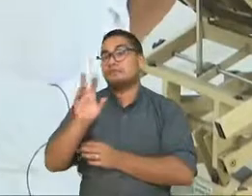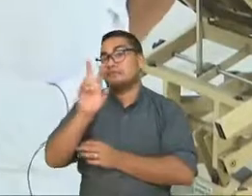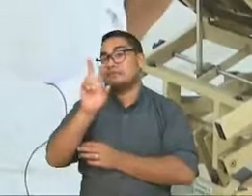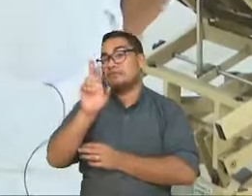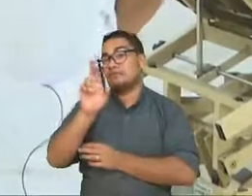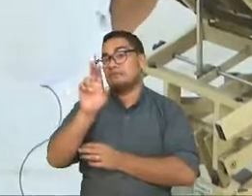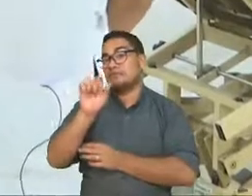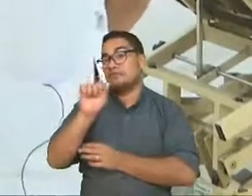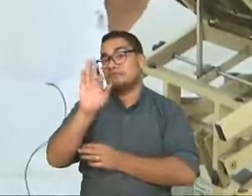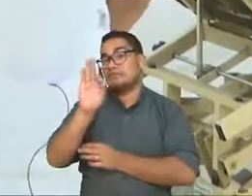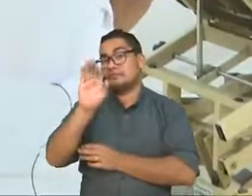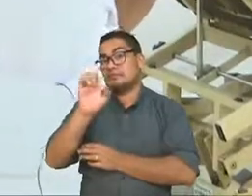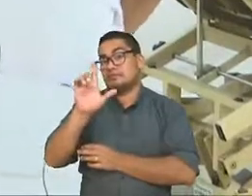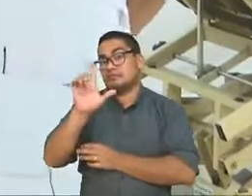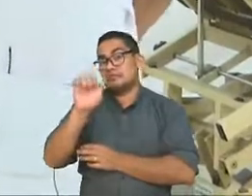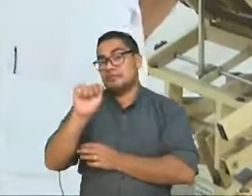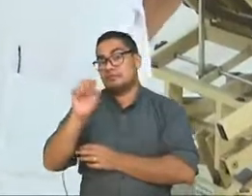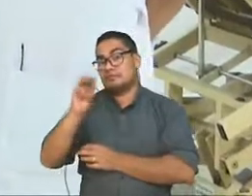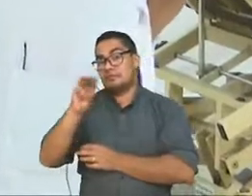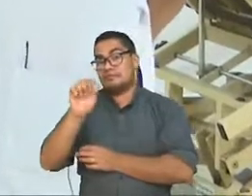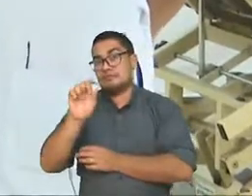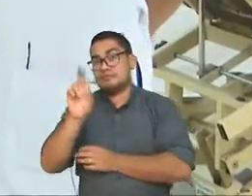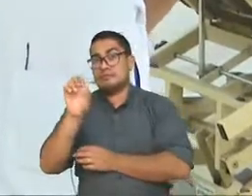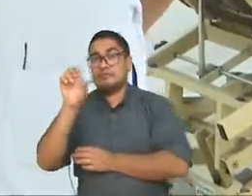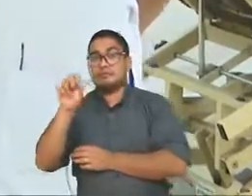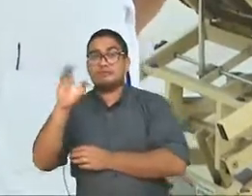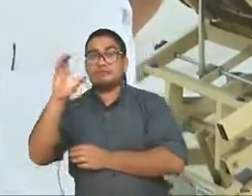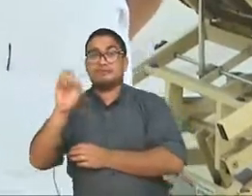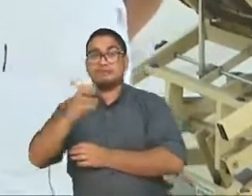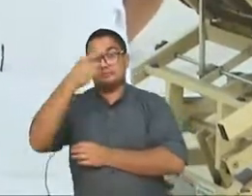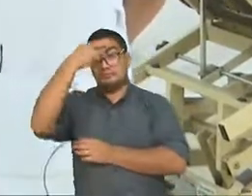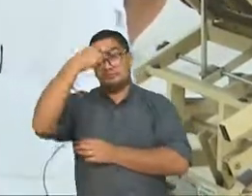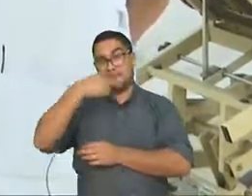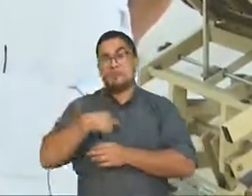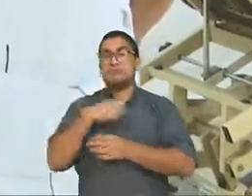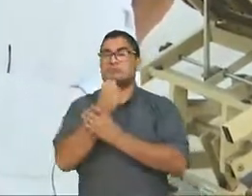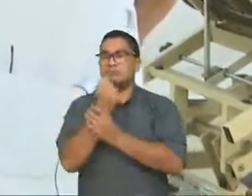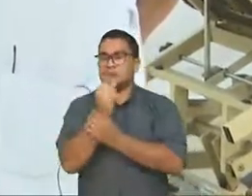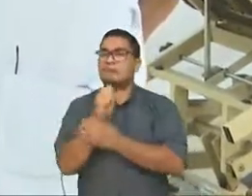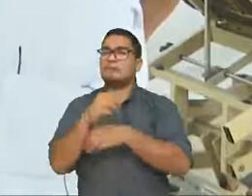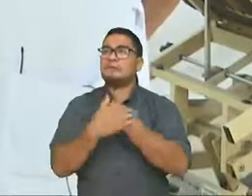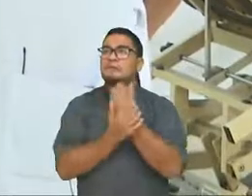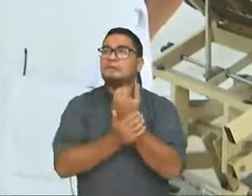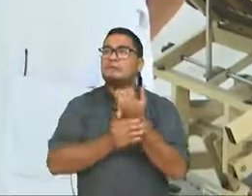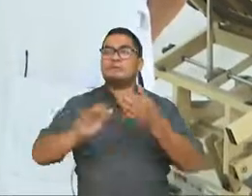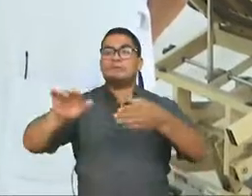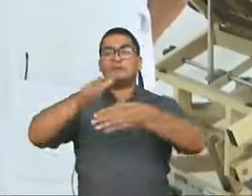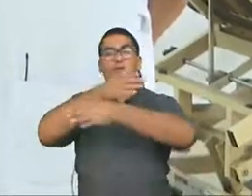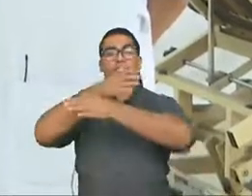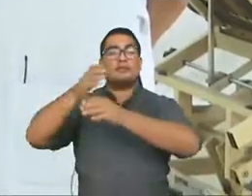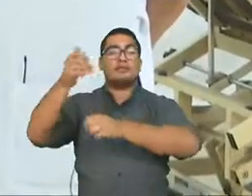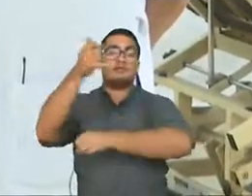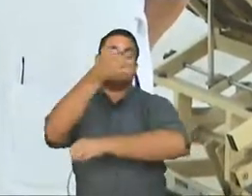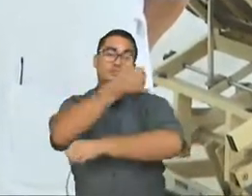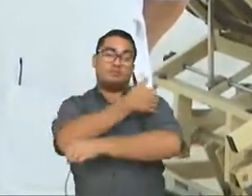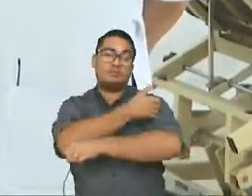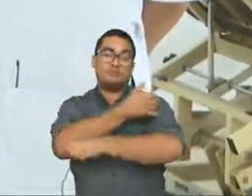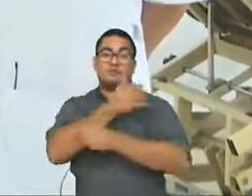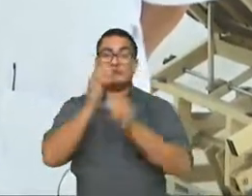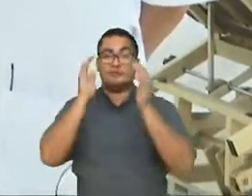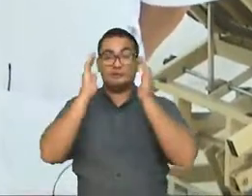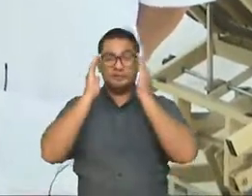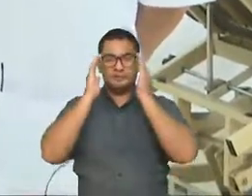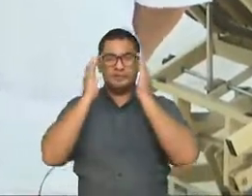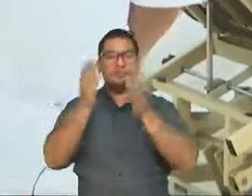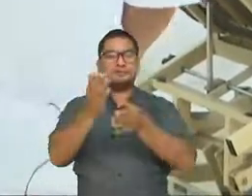Rafaela Marenco, quien es la responsable del área de fisioterapia y de otras áreas de este hospital. En la primera parte del